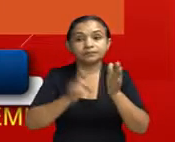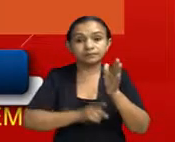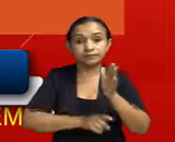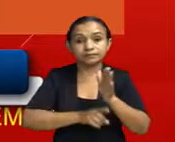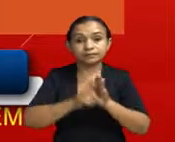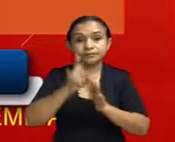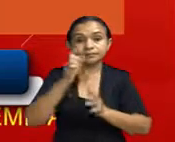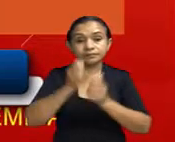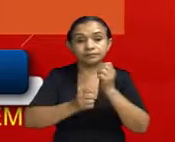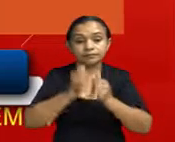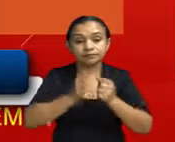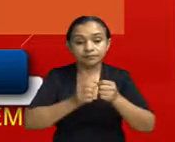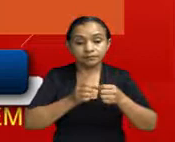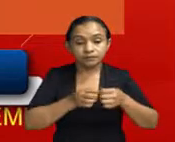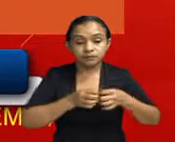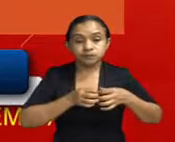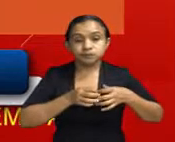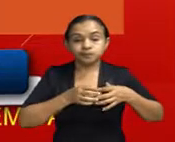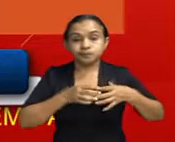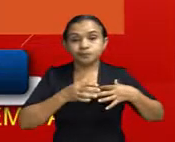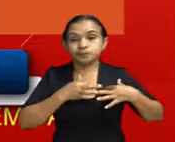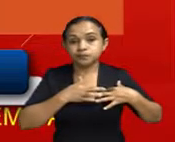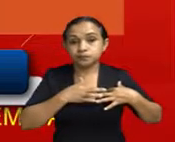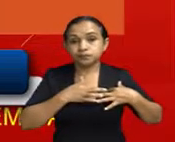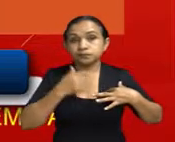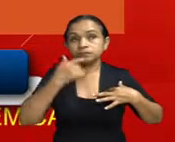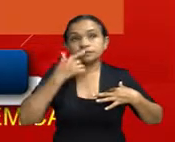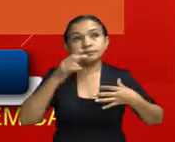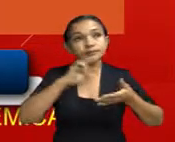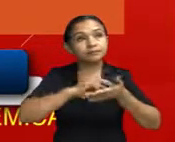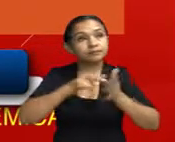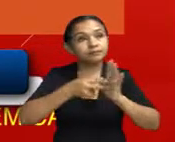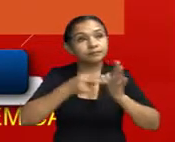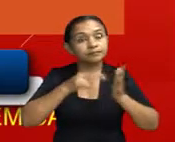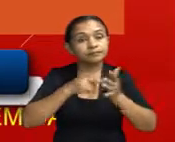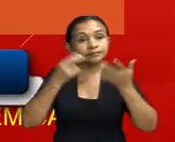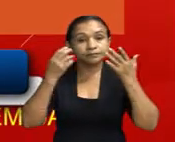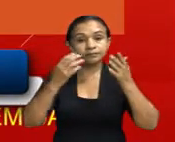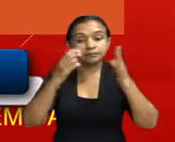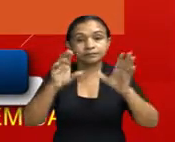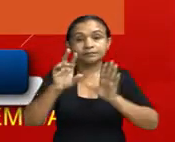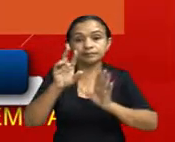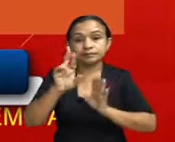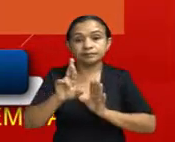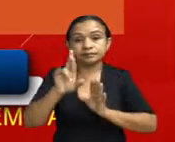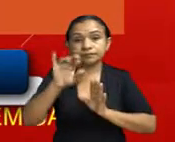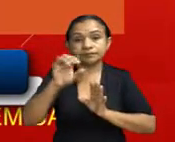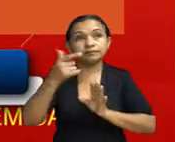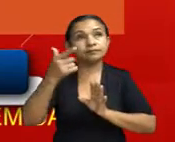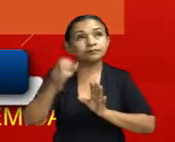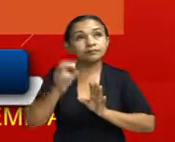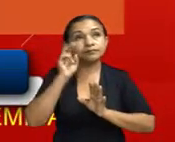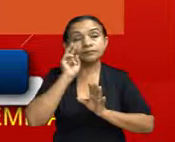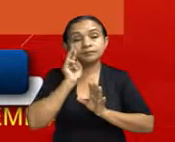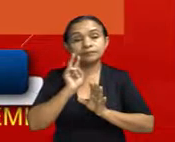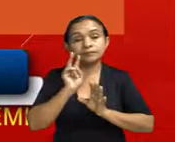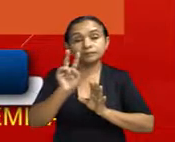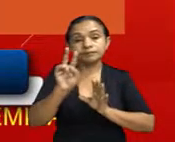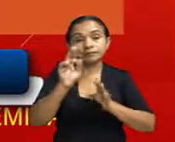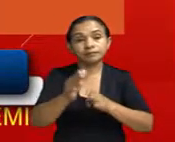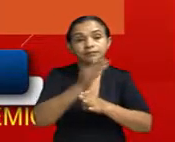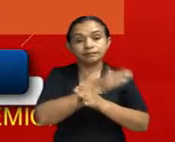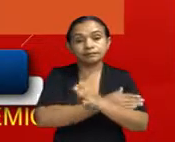la inflamación en el endotelio de los vasos, y es por eso pues que uno hay factores de riesgo modificar. Eso es lo que estamos viendo, lo que mencionaba